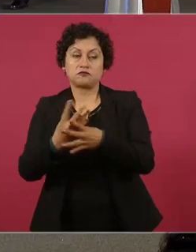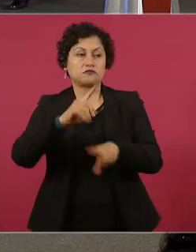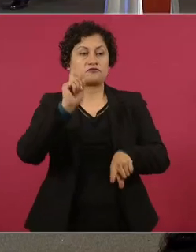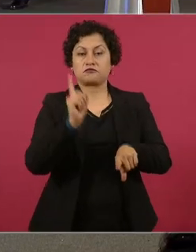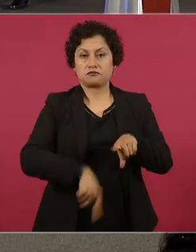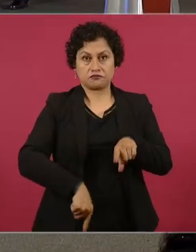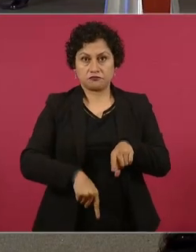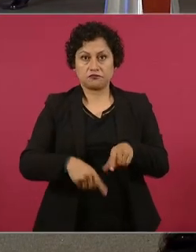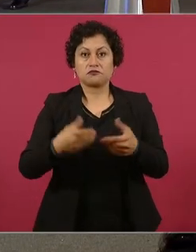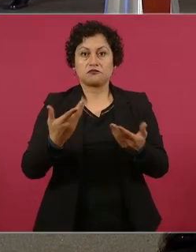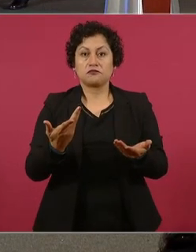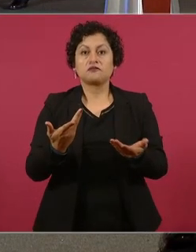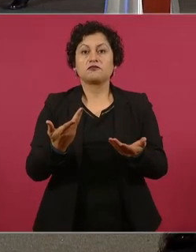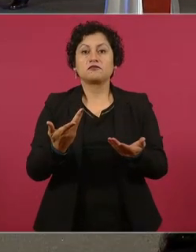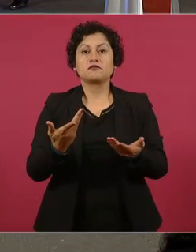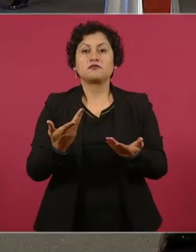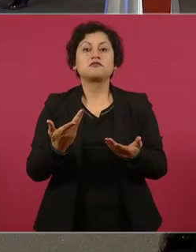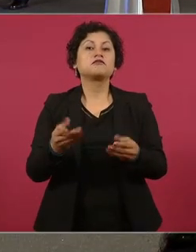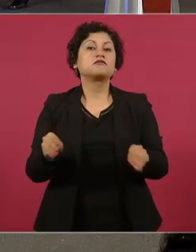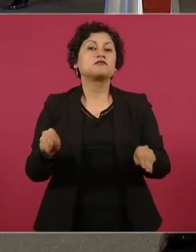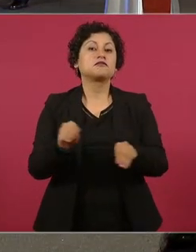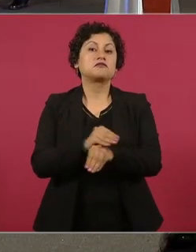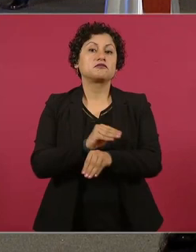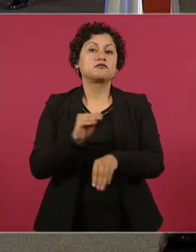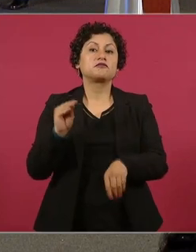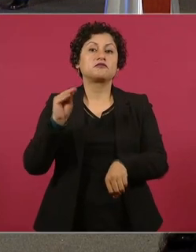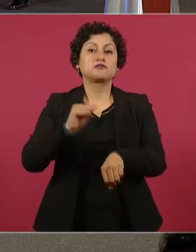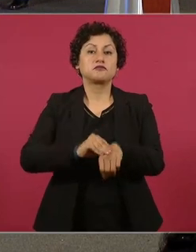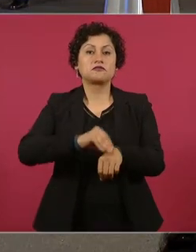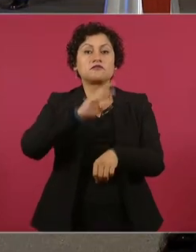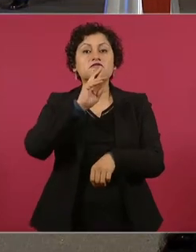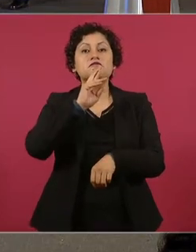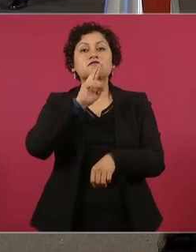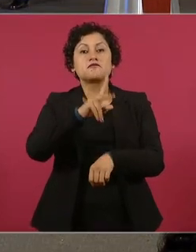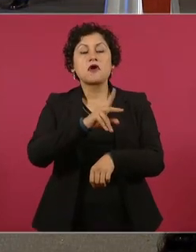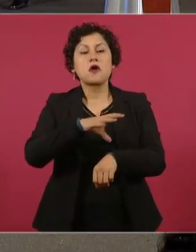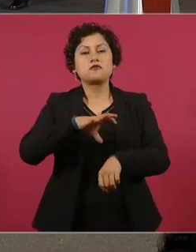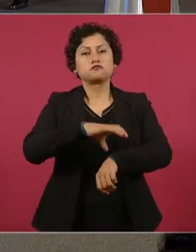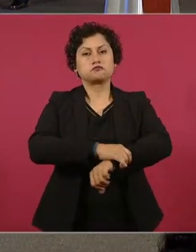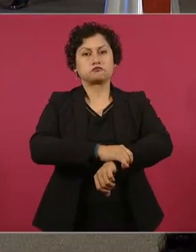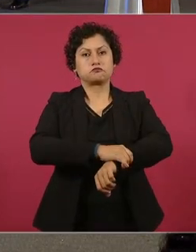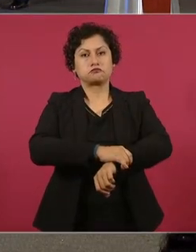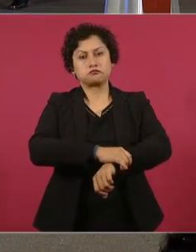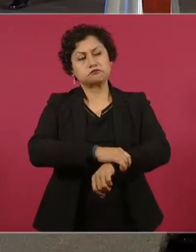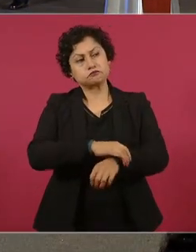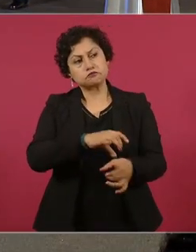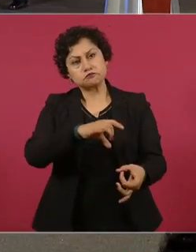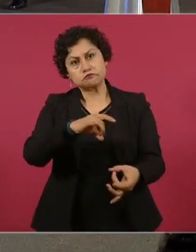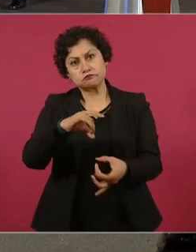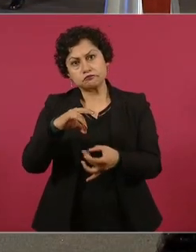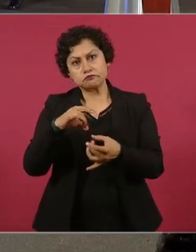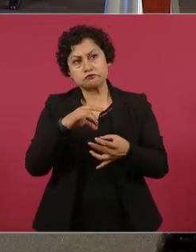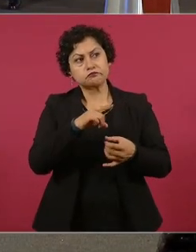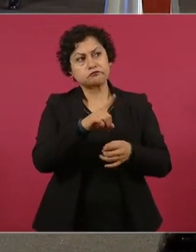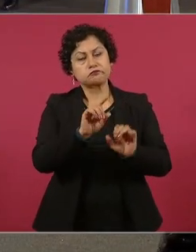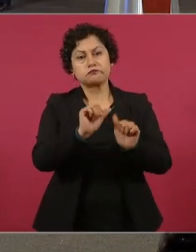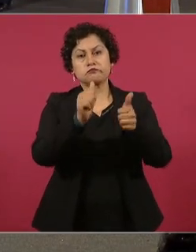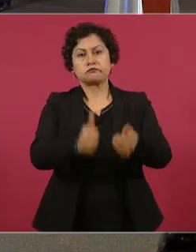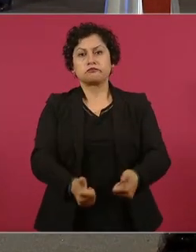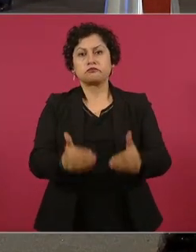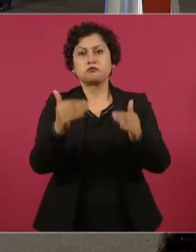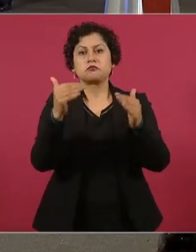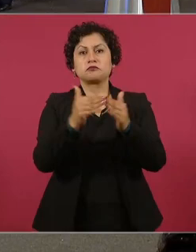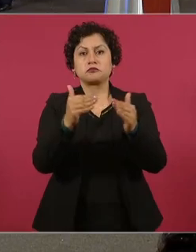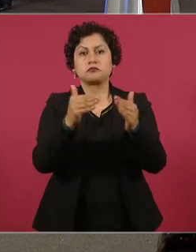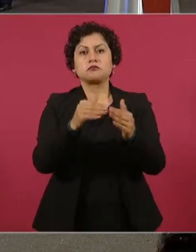contra y en su lugar poner la colocación de un brazalete electrónico, arraigo domiciliario y pago